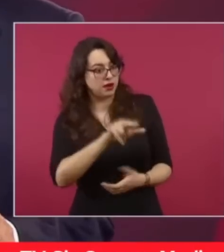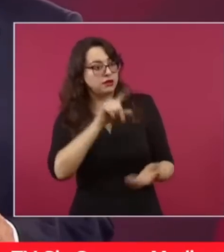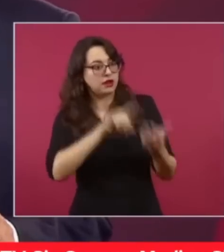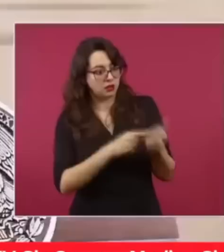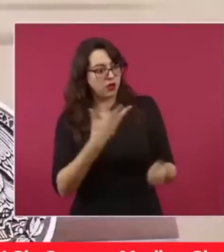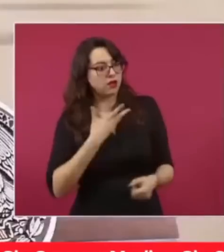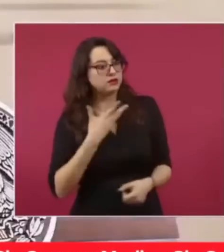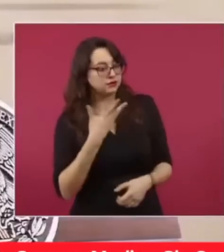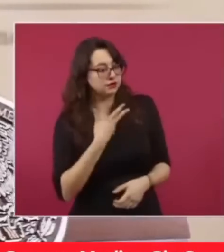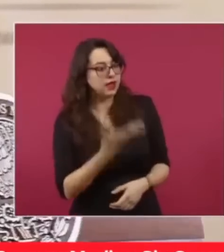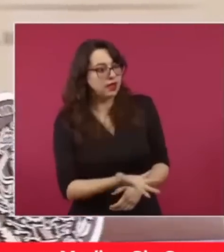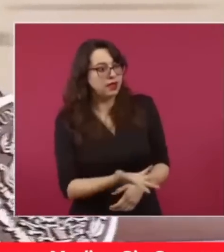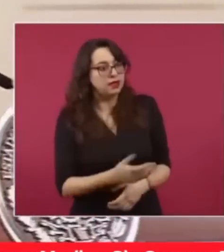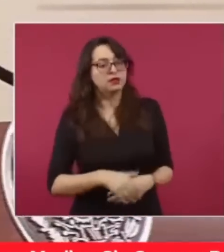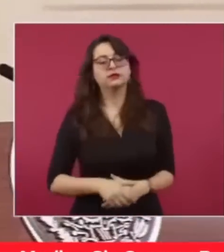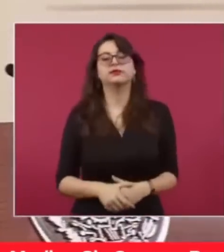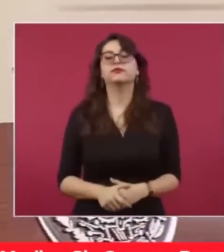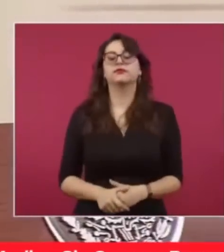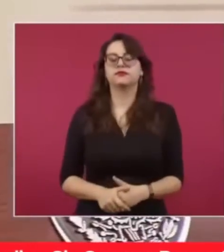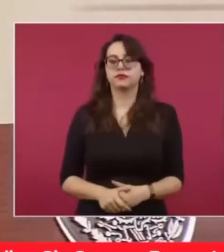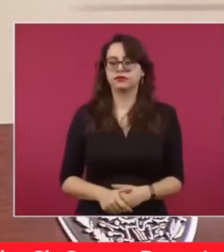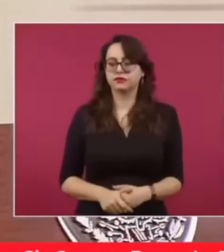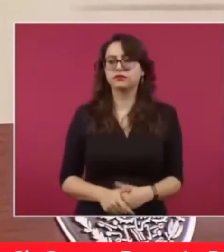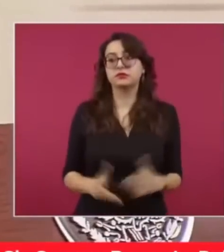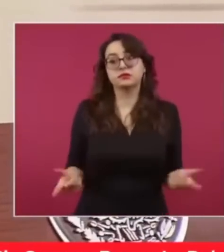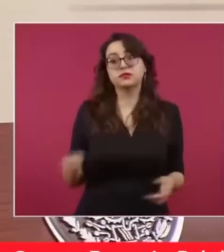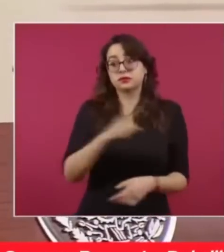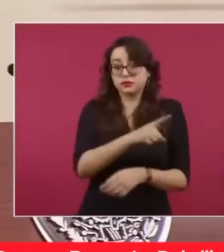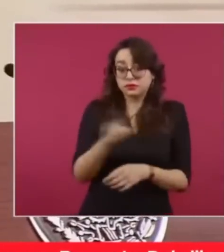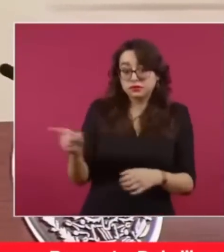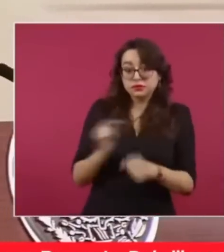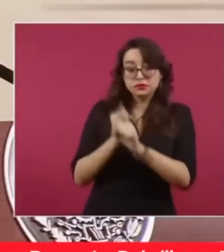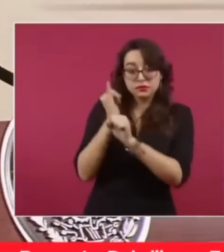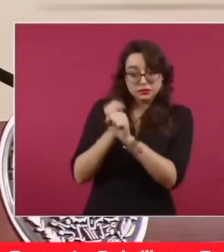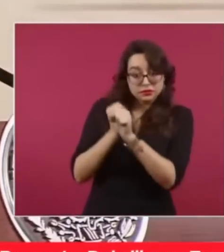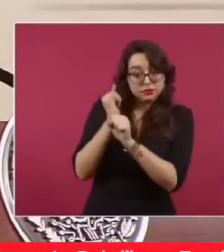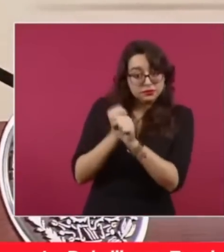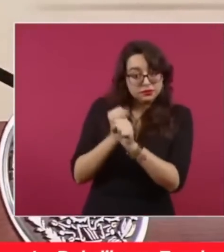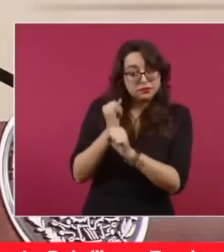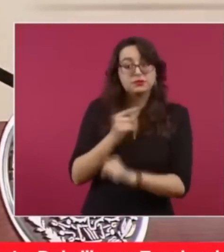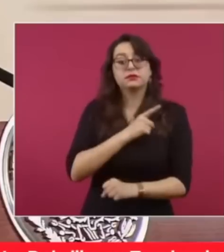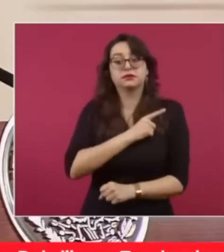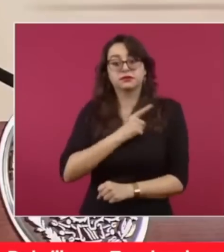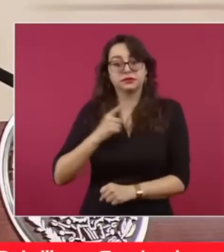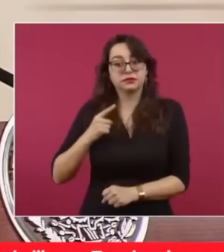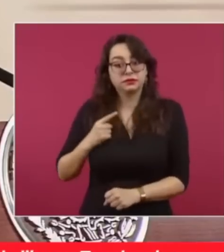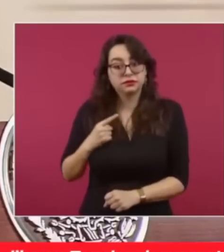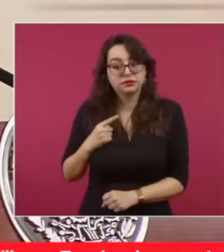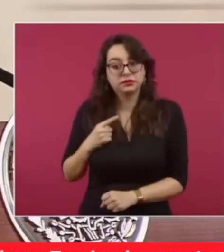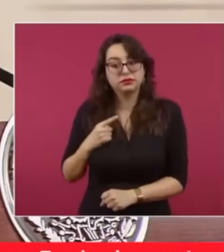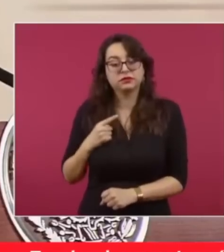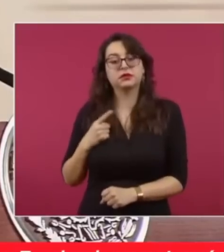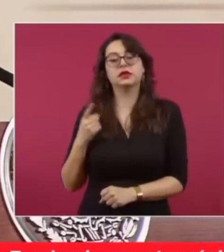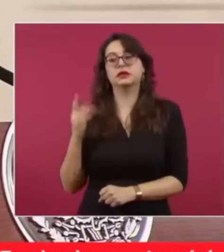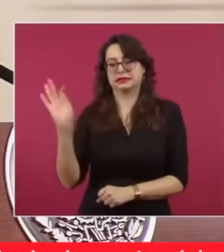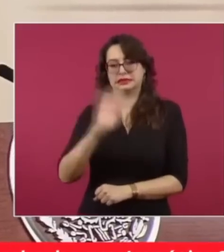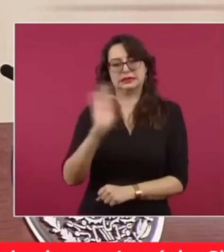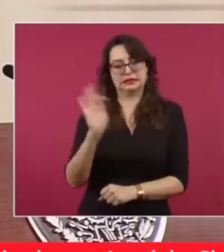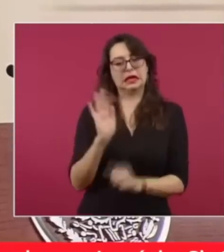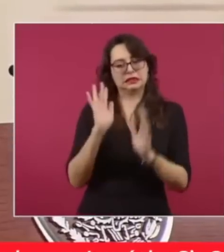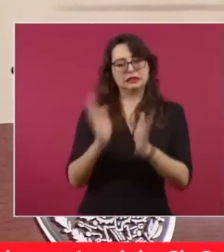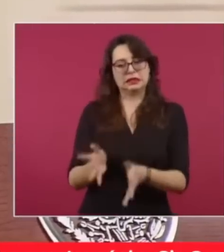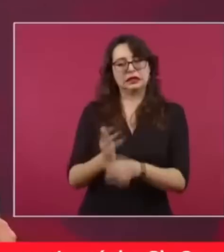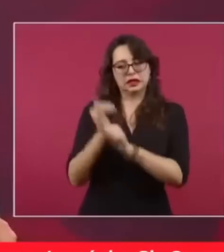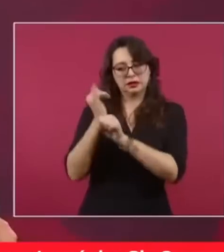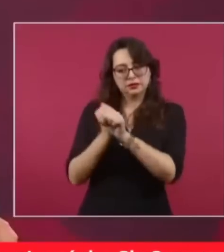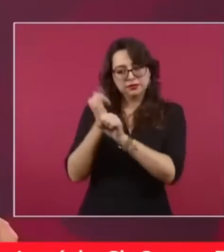siempre utiliza Andrés Manuel López Obrador, pero bueno, me remontó un poco esto ahorita que planteabas, que no es